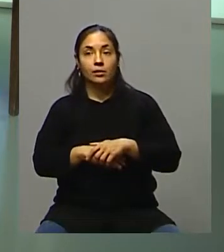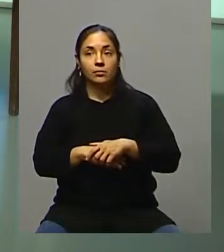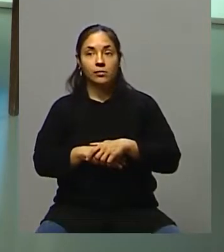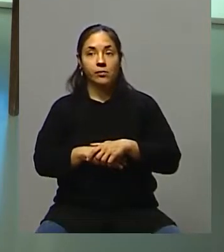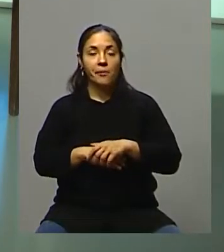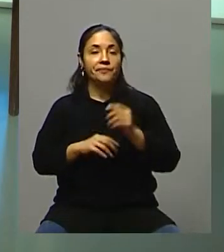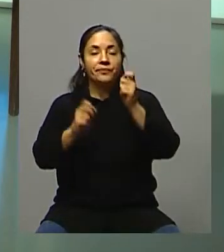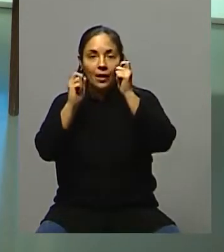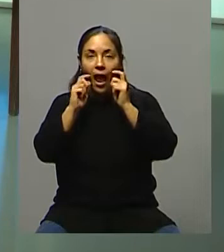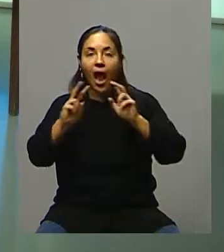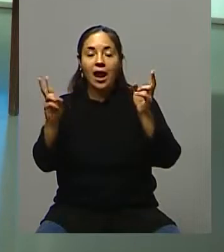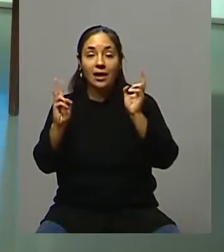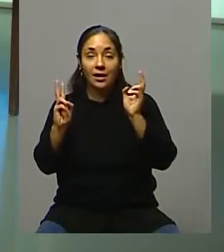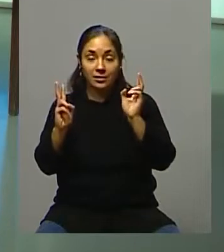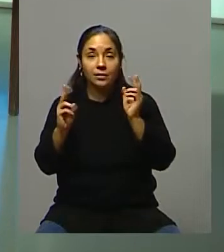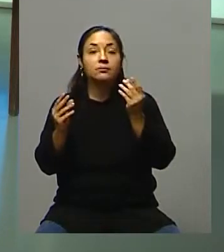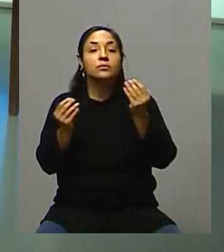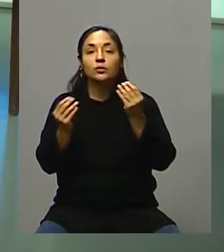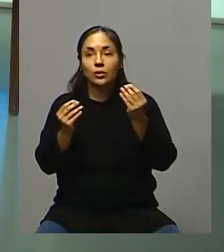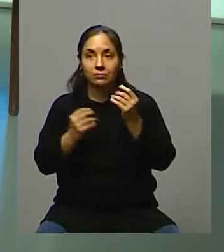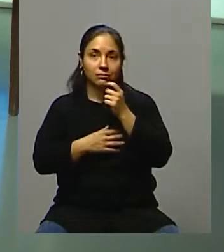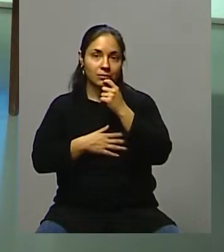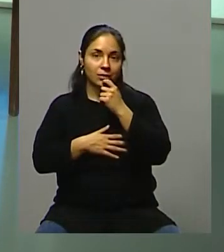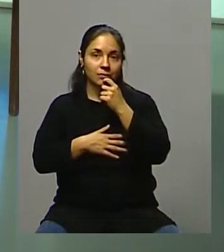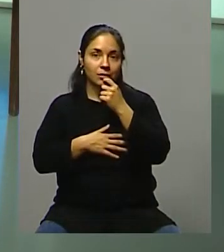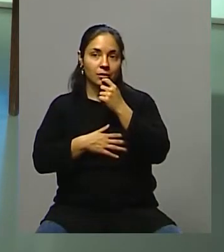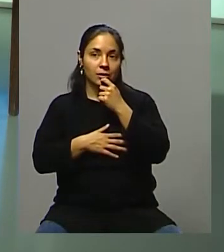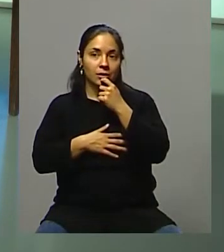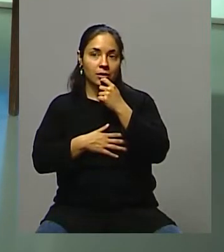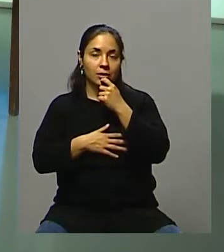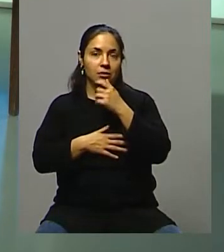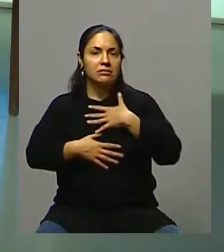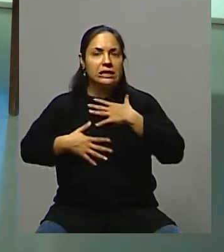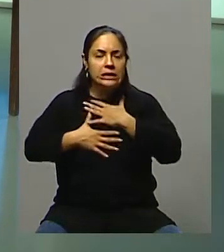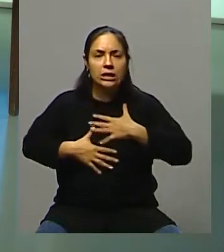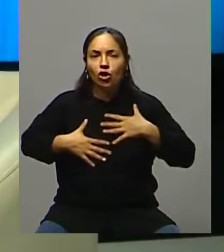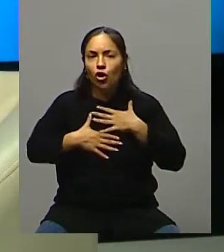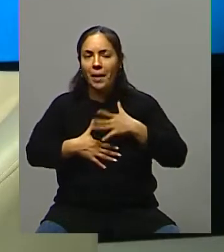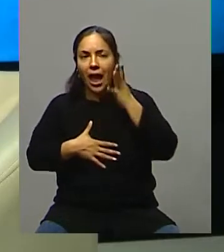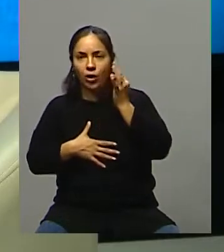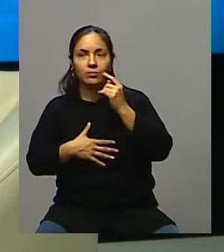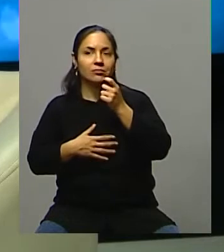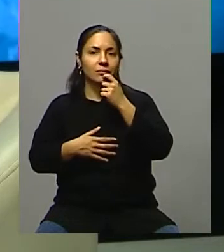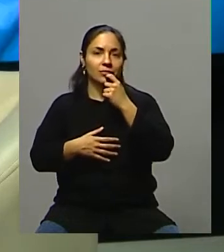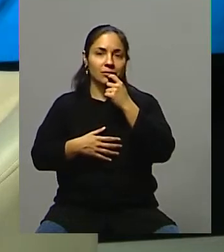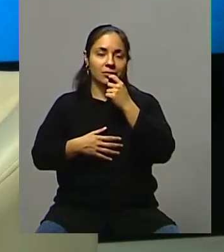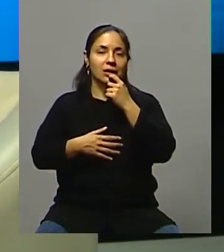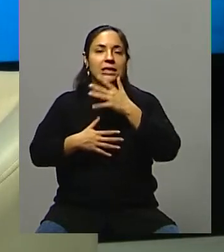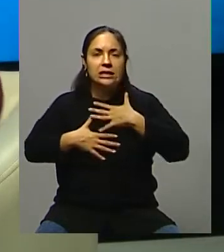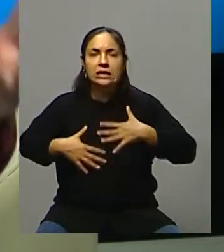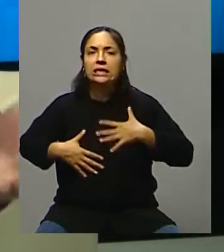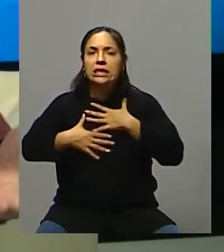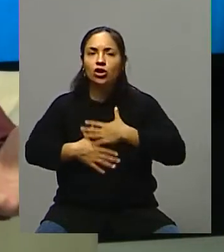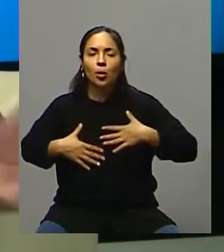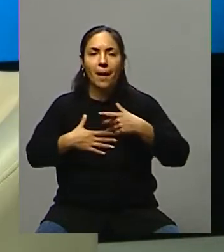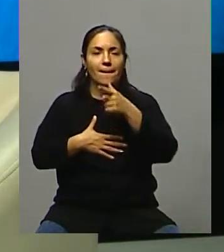como alertas es eventualmente uno si empieza con síntomas relacionados a estos, que son como síntomas como